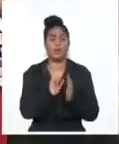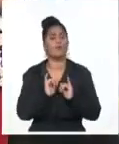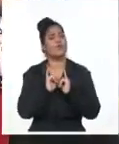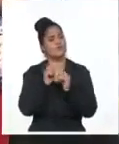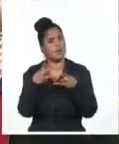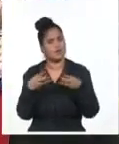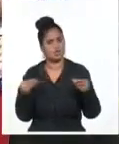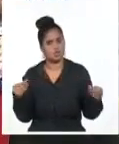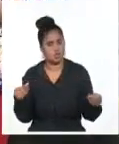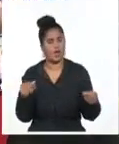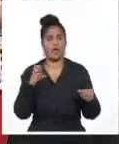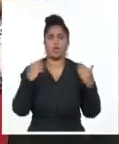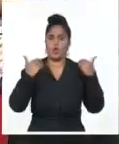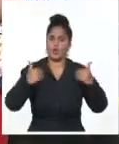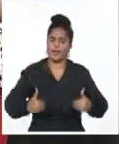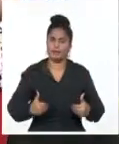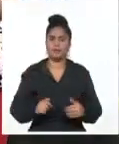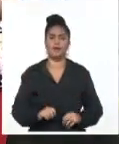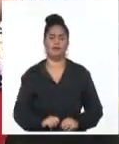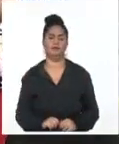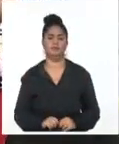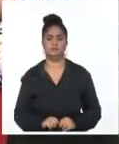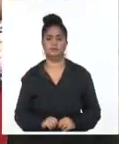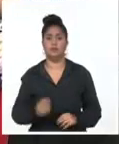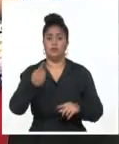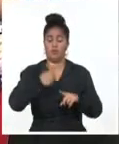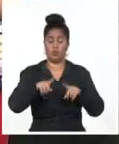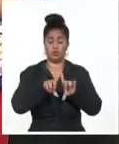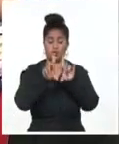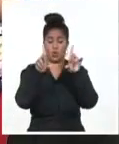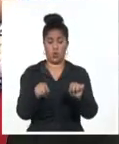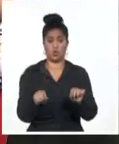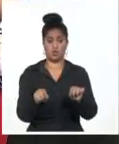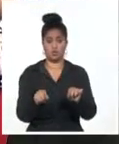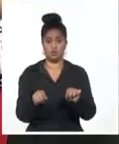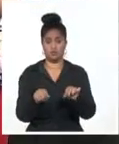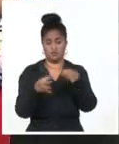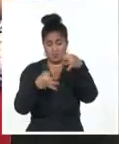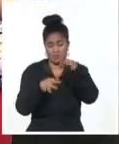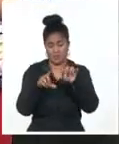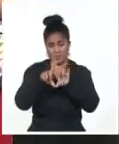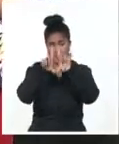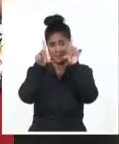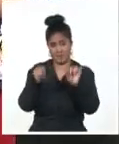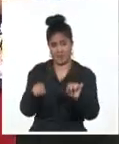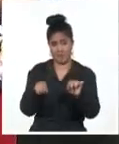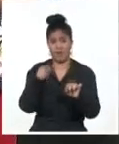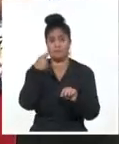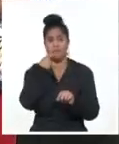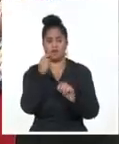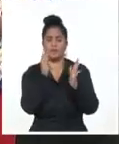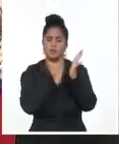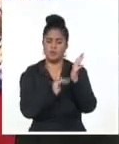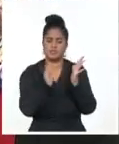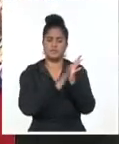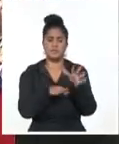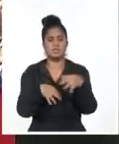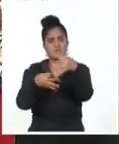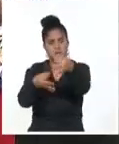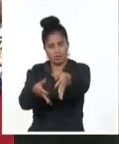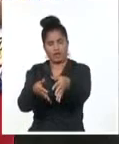chequearse quienes hacen uso de verdad de la tarjeta control para no darse el caso de que reciban medicamentos quienes no